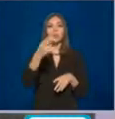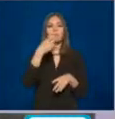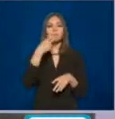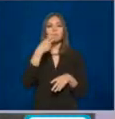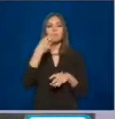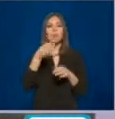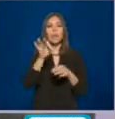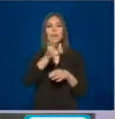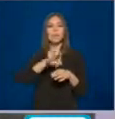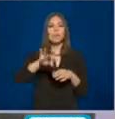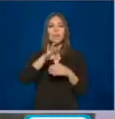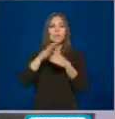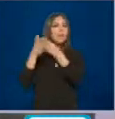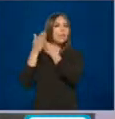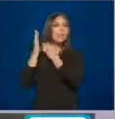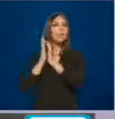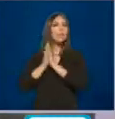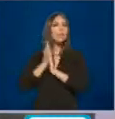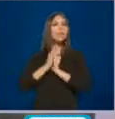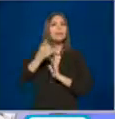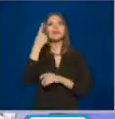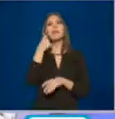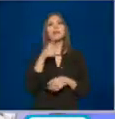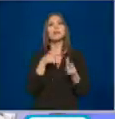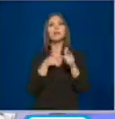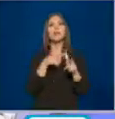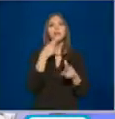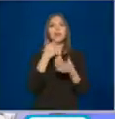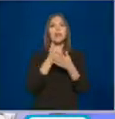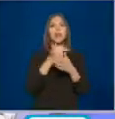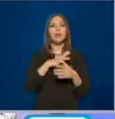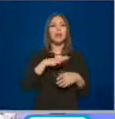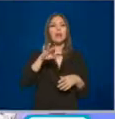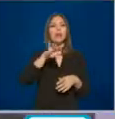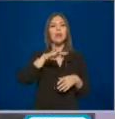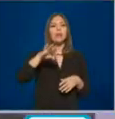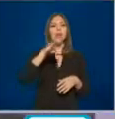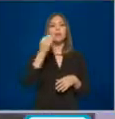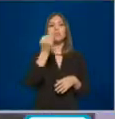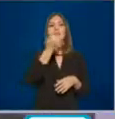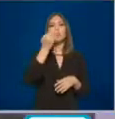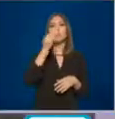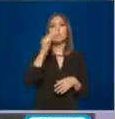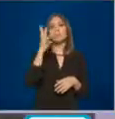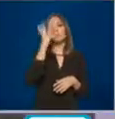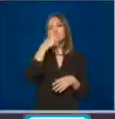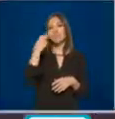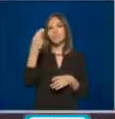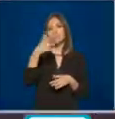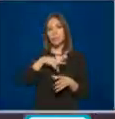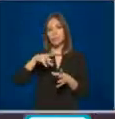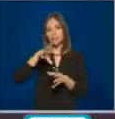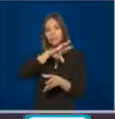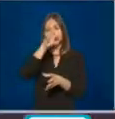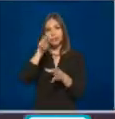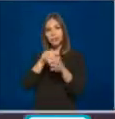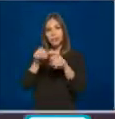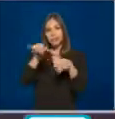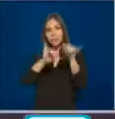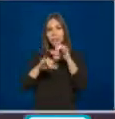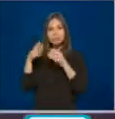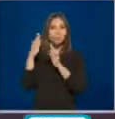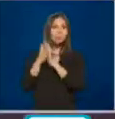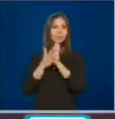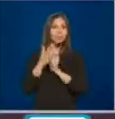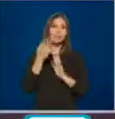es este aceite que nos ayuda a nutrirlo porque tiene aceite de flores preciosas. Maravilloso. Eso, pues Gracias. muchísimas gracias. Gracias a